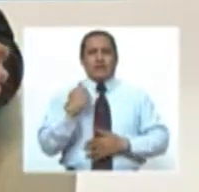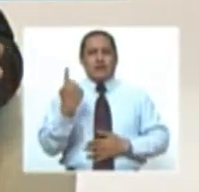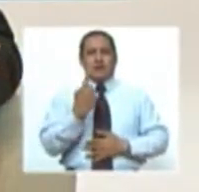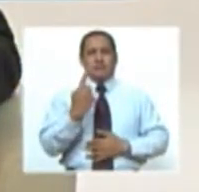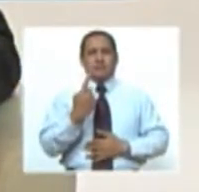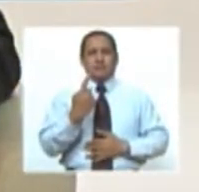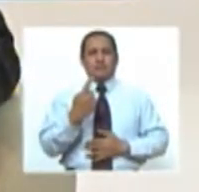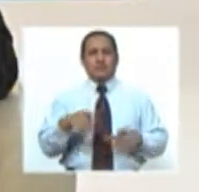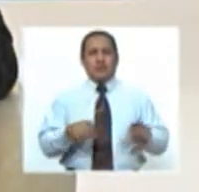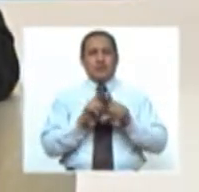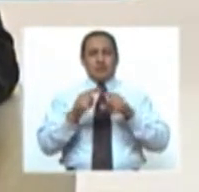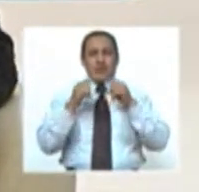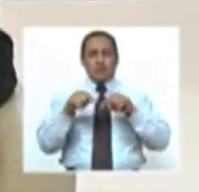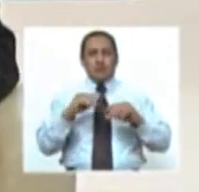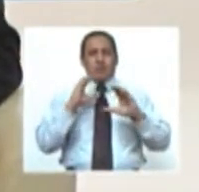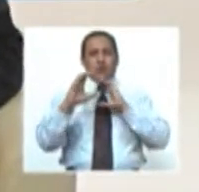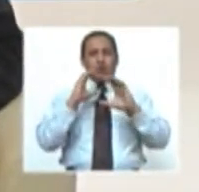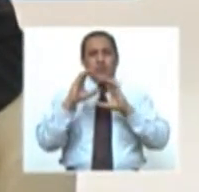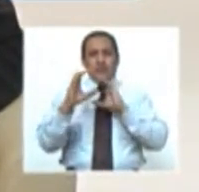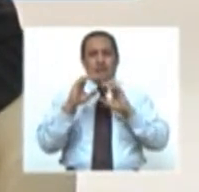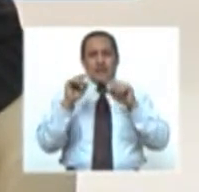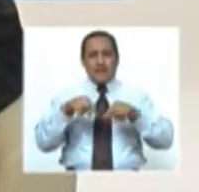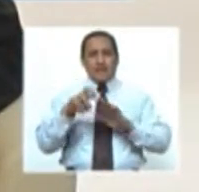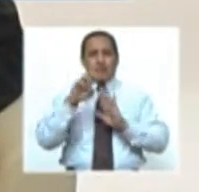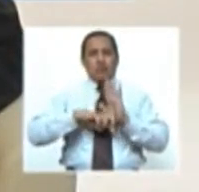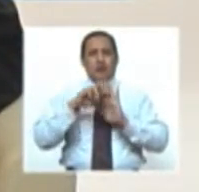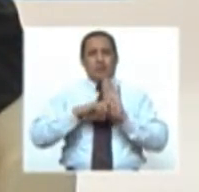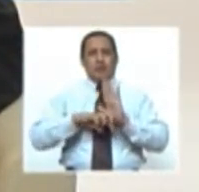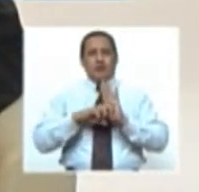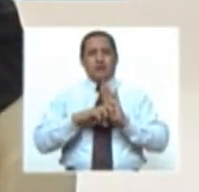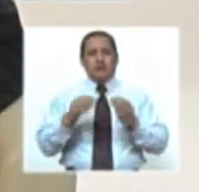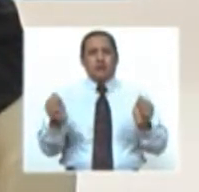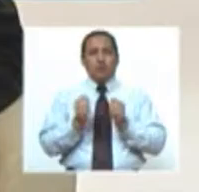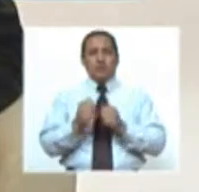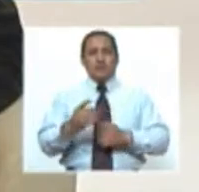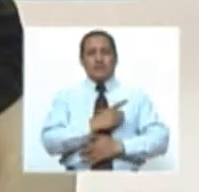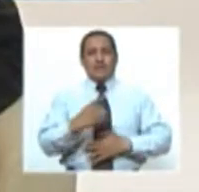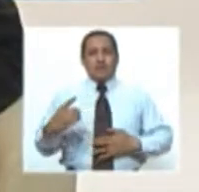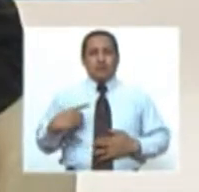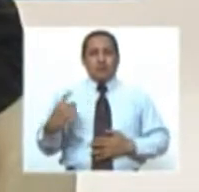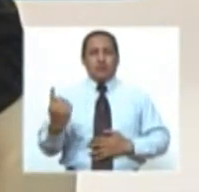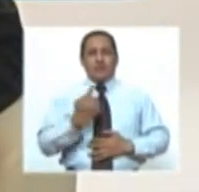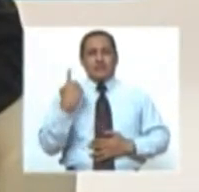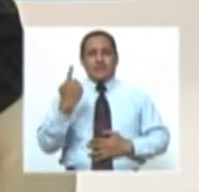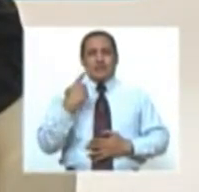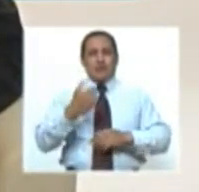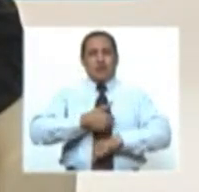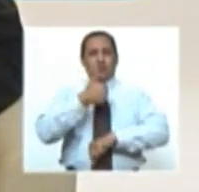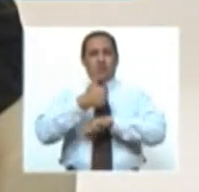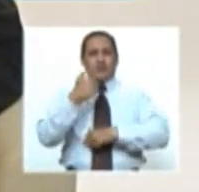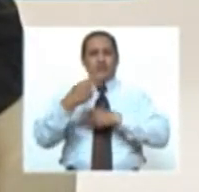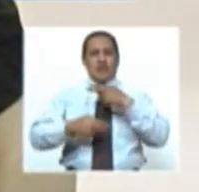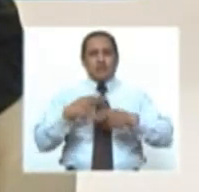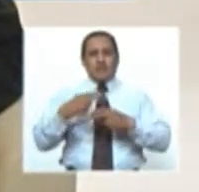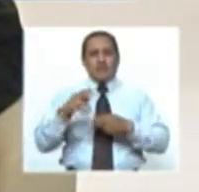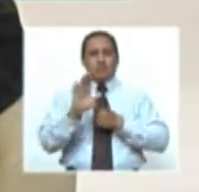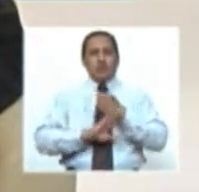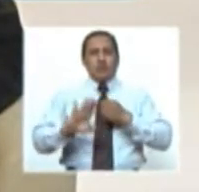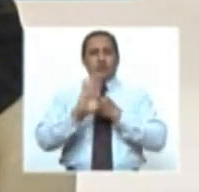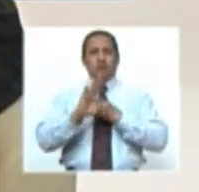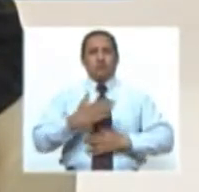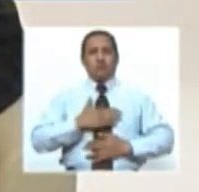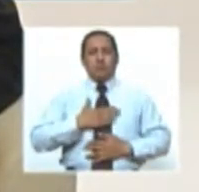público. De eso vamos a hablar en este programa con el director precisamente de la Autoridad Nacional de